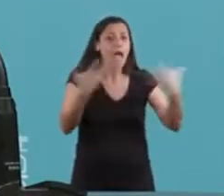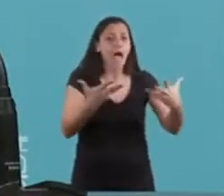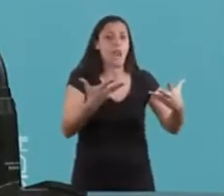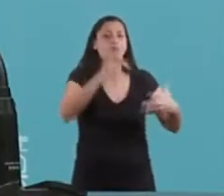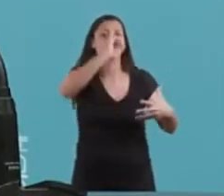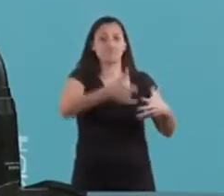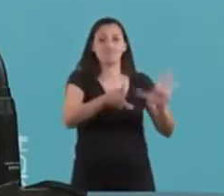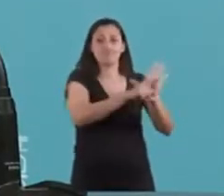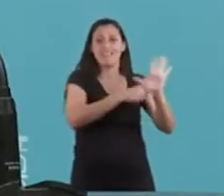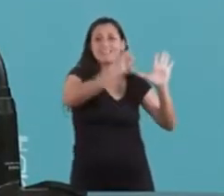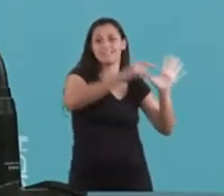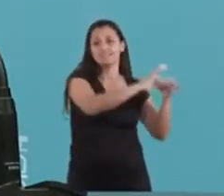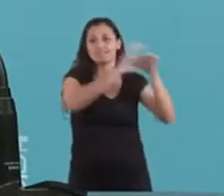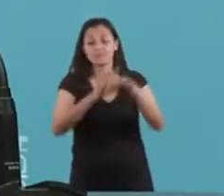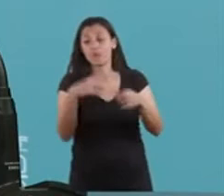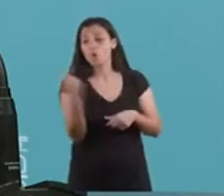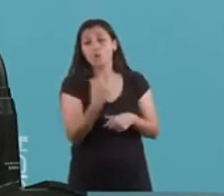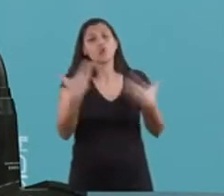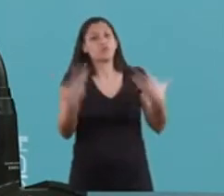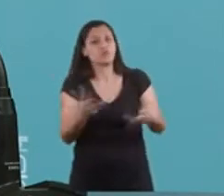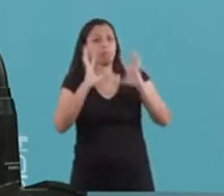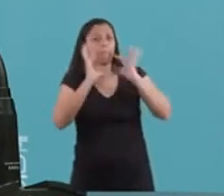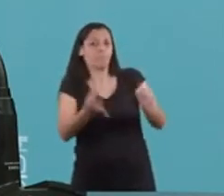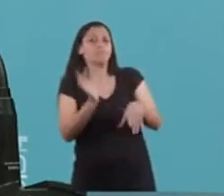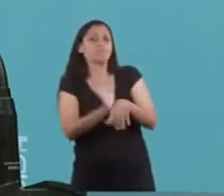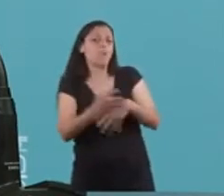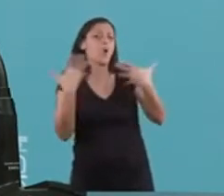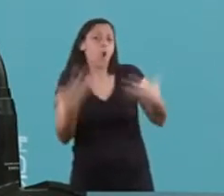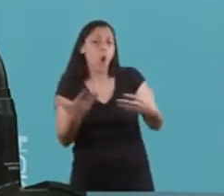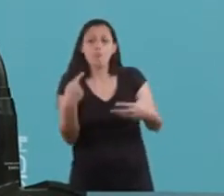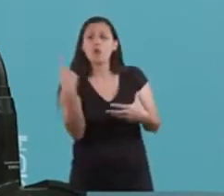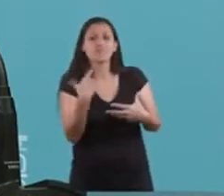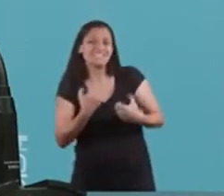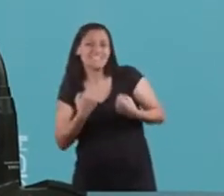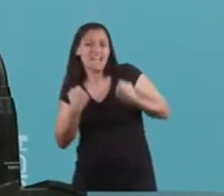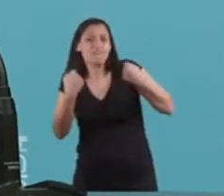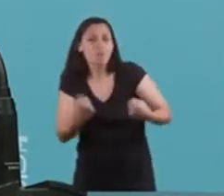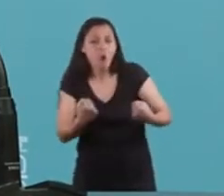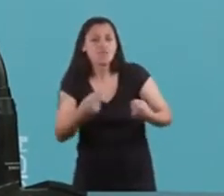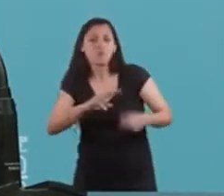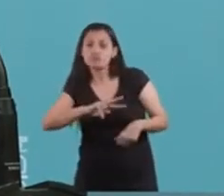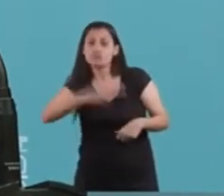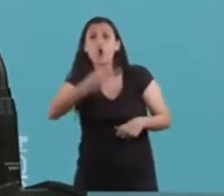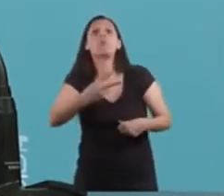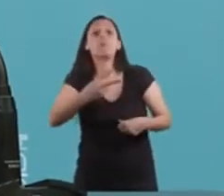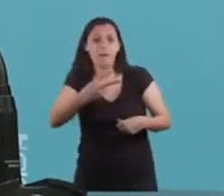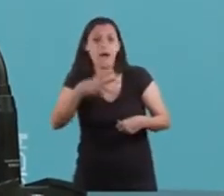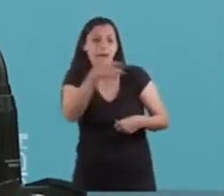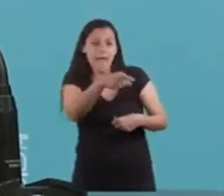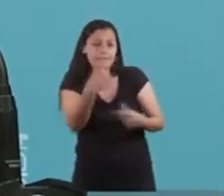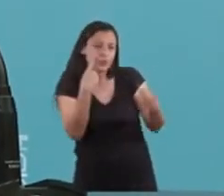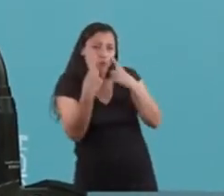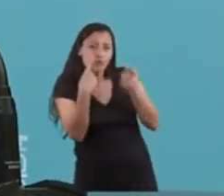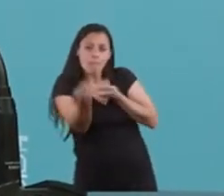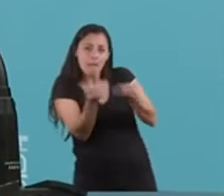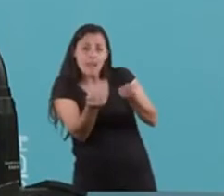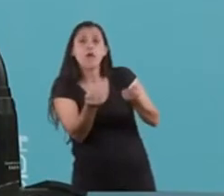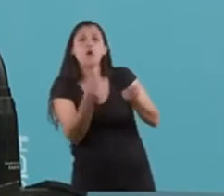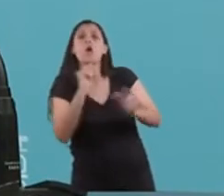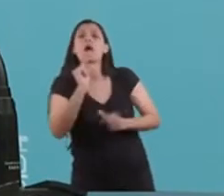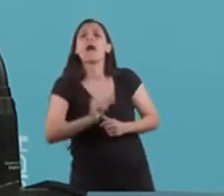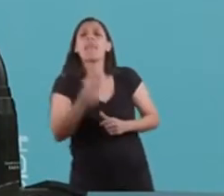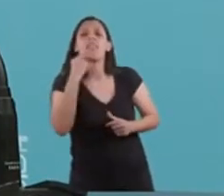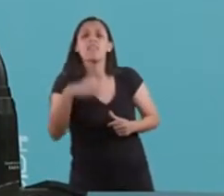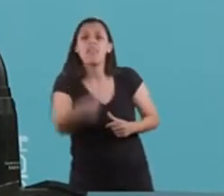lo que sí obviamente estamos reforzando multiplicando los esfuerzos para que esa fiscalización sea cada día